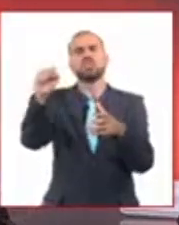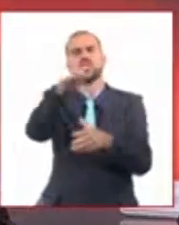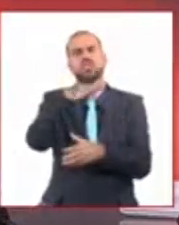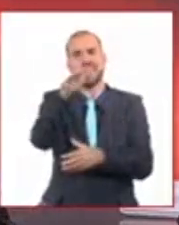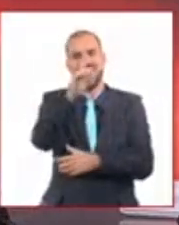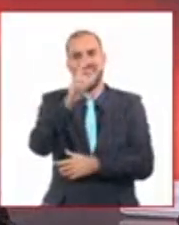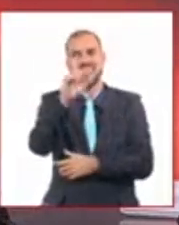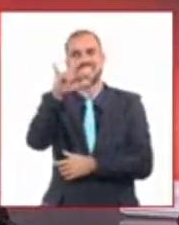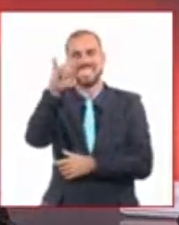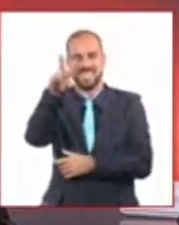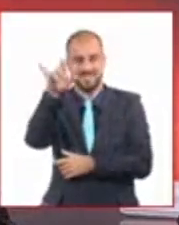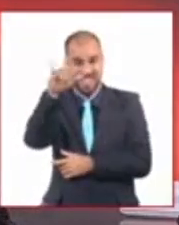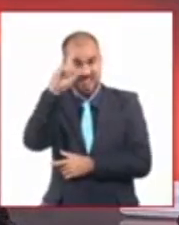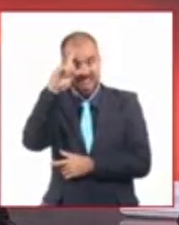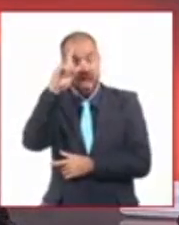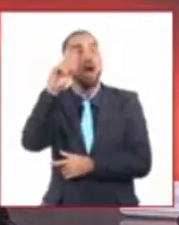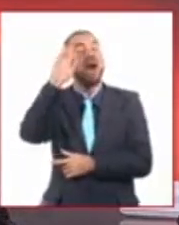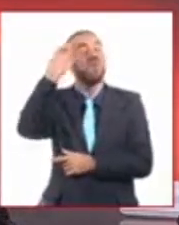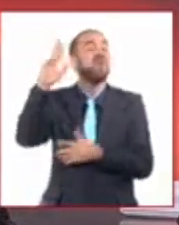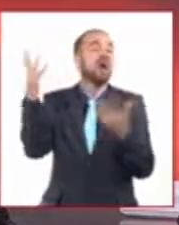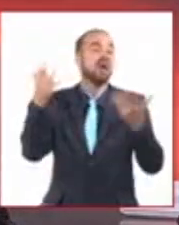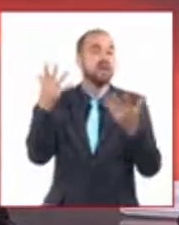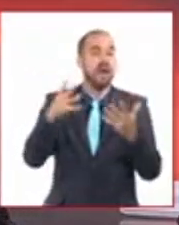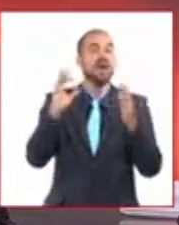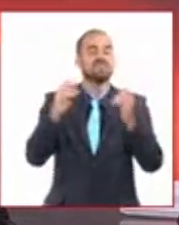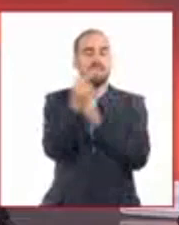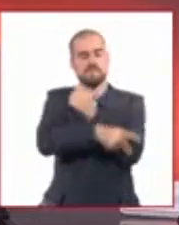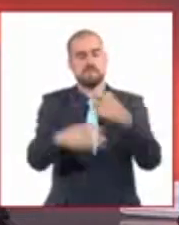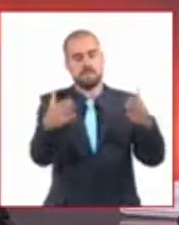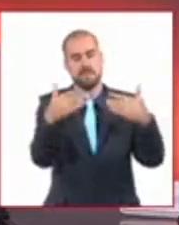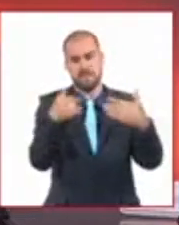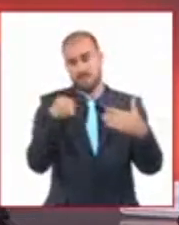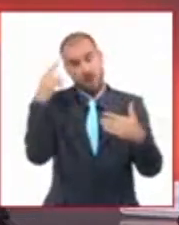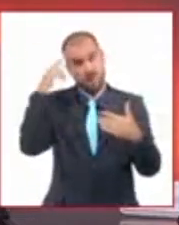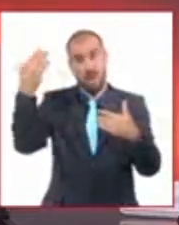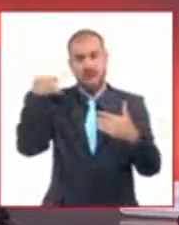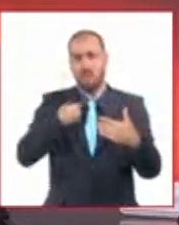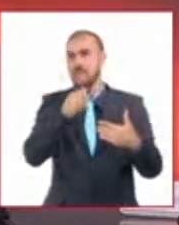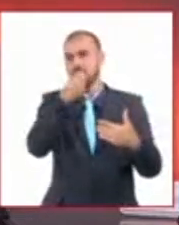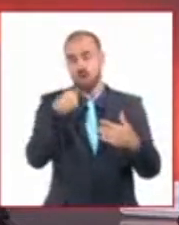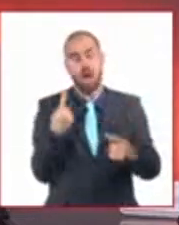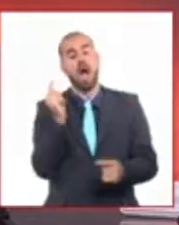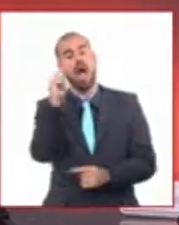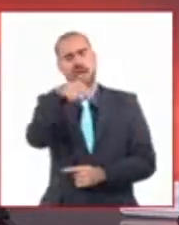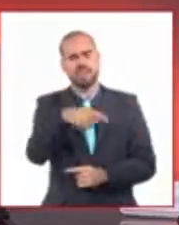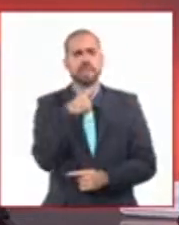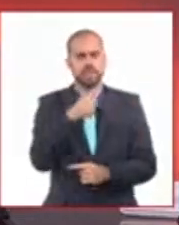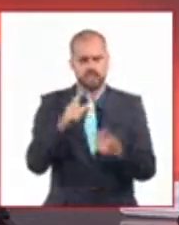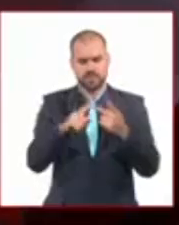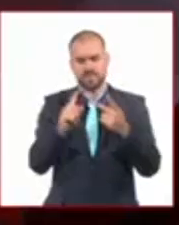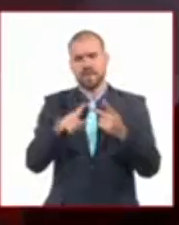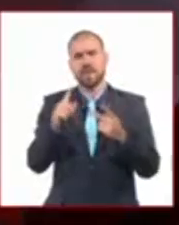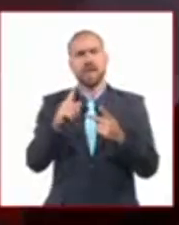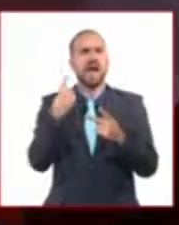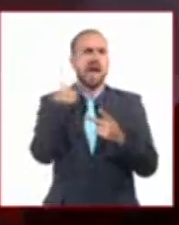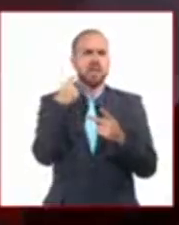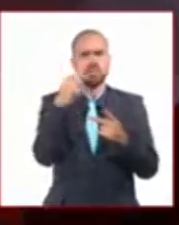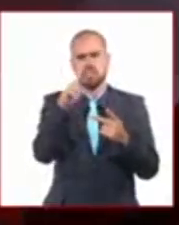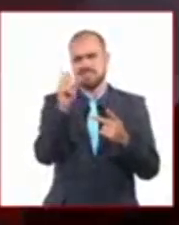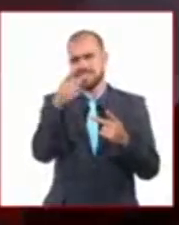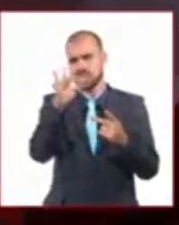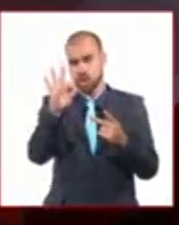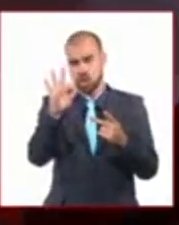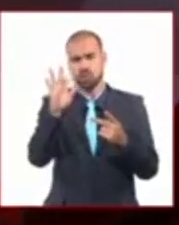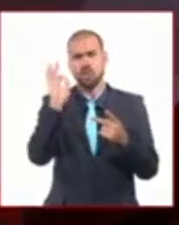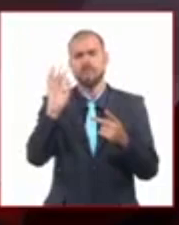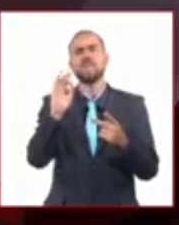panamá tuve la oportunidad de estar allí como periodista y perú tres años después en 2018 había incluso mexicanos